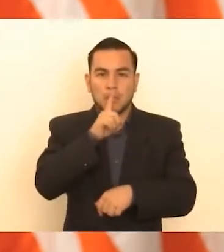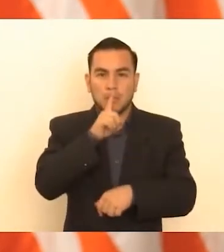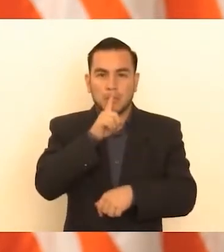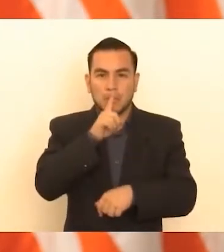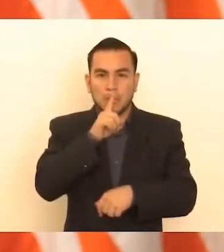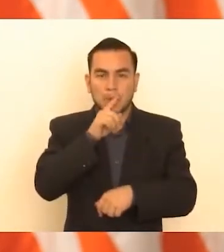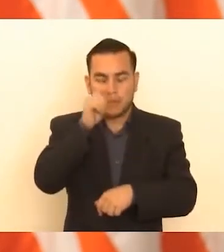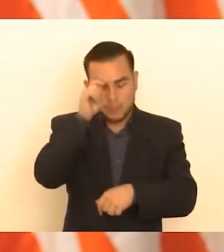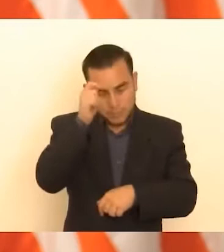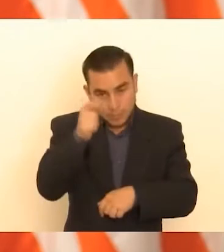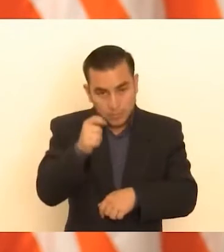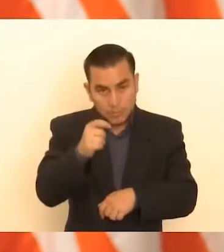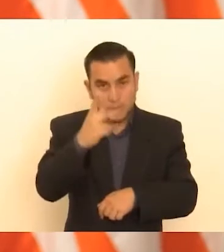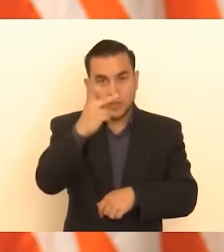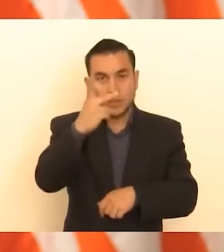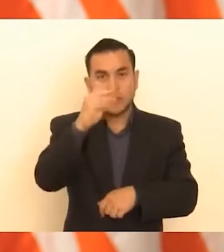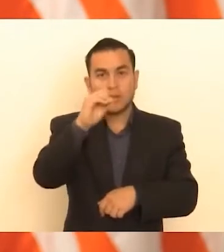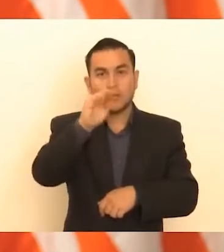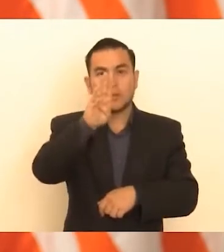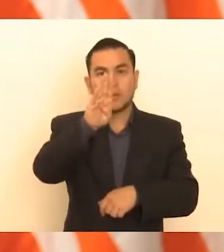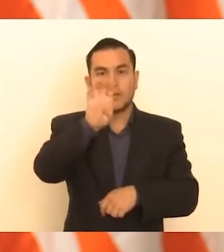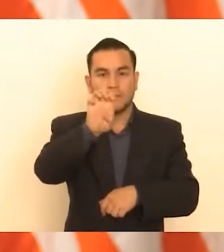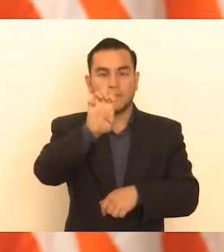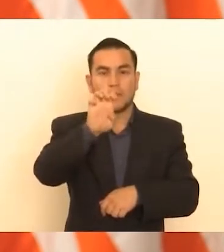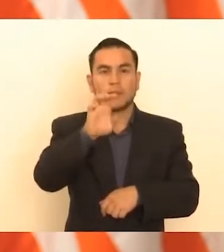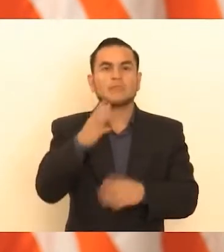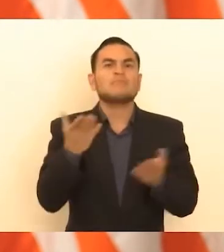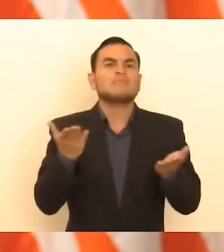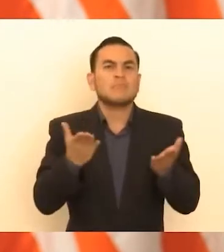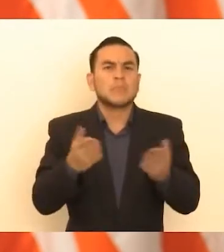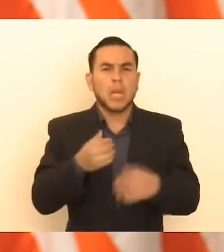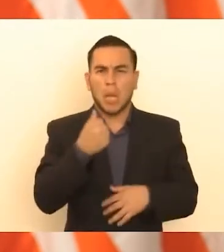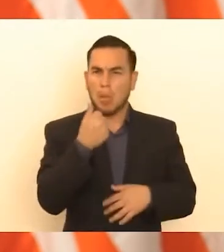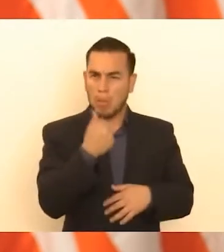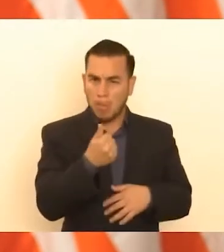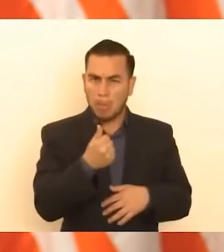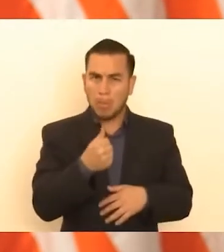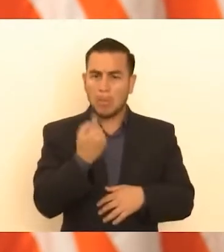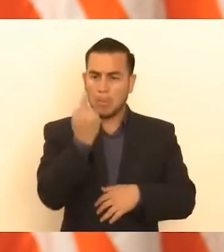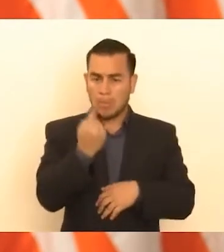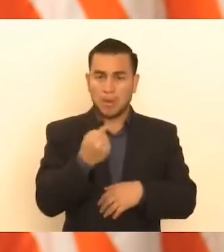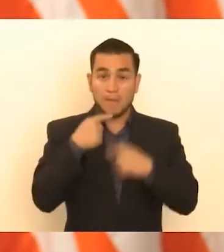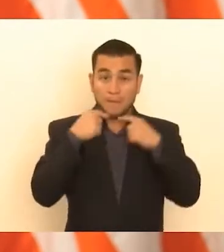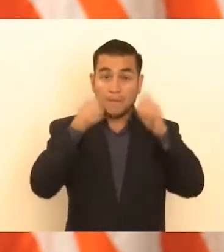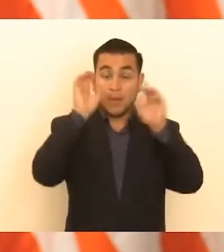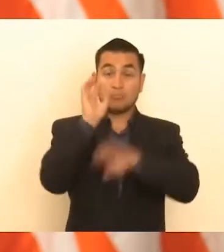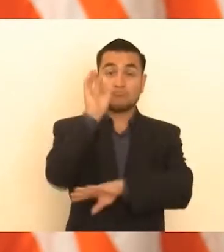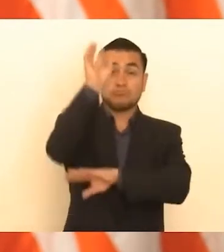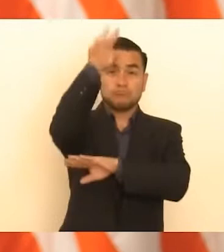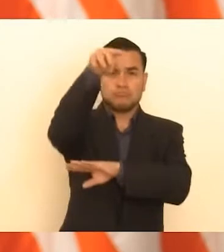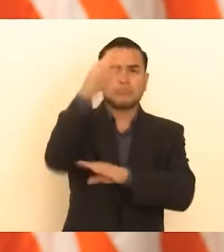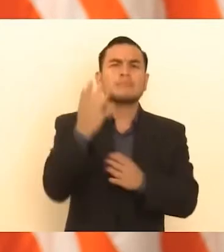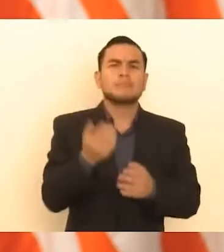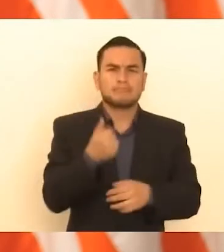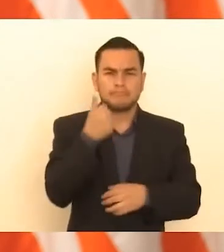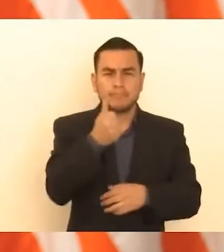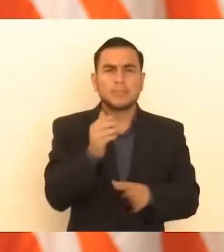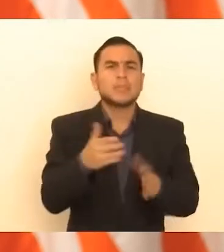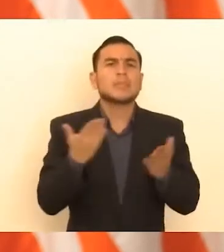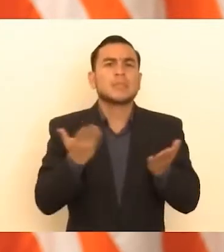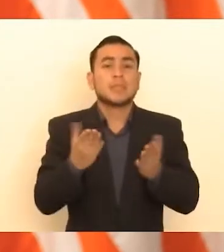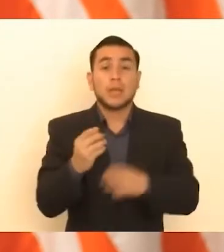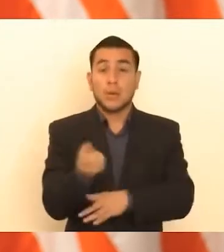bien pero y qué pasa con los salvadoreños es decir qué pasa como los fondos para el plan con el territorial qué pasa con la con la